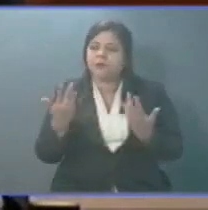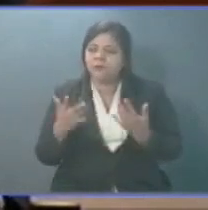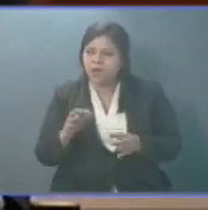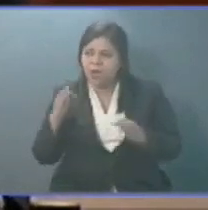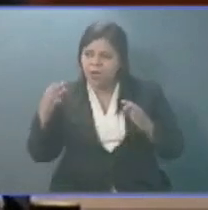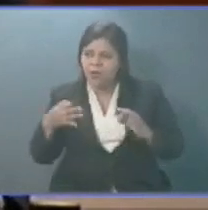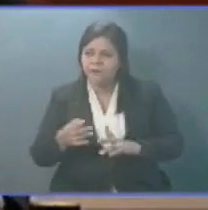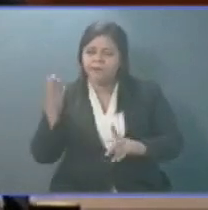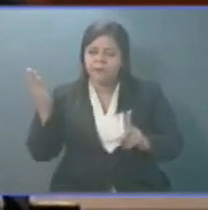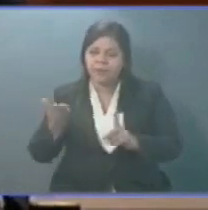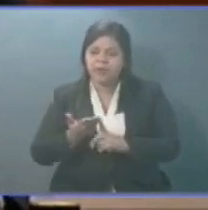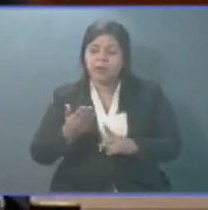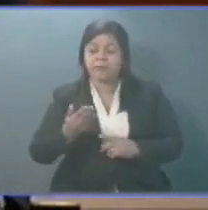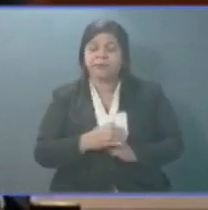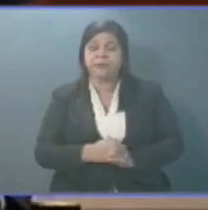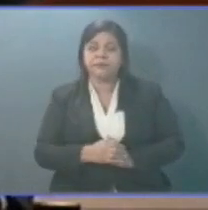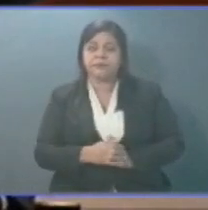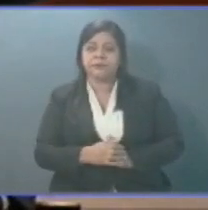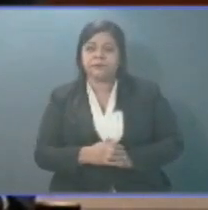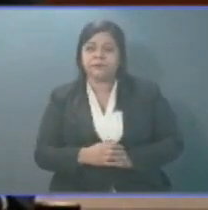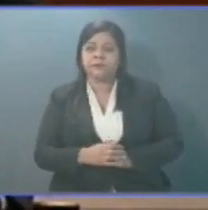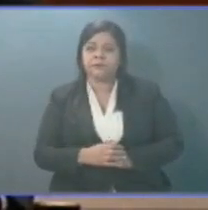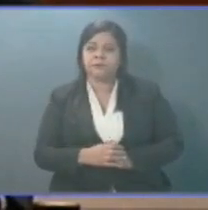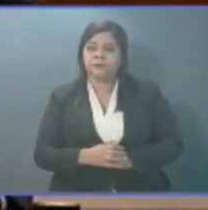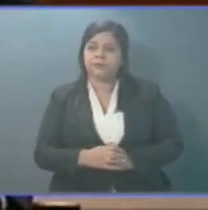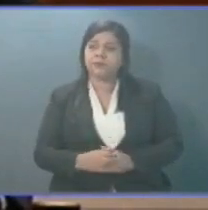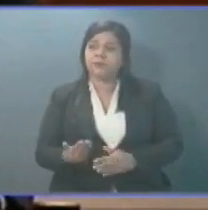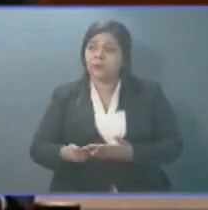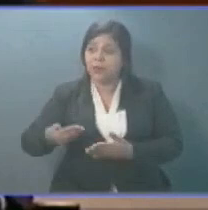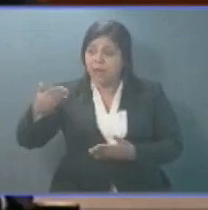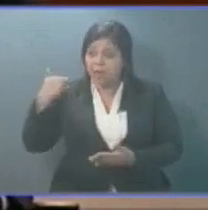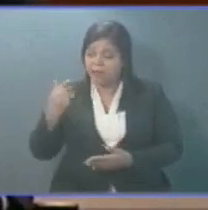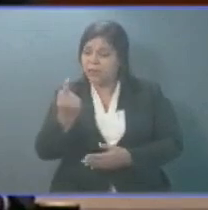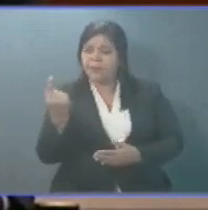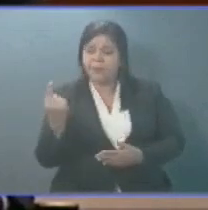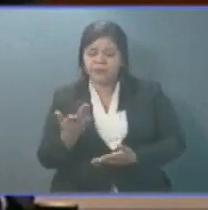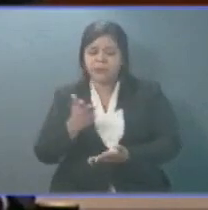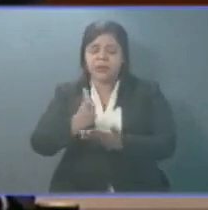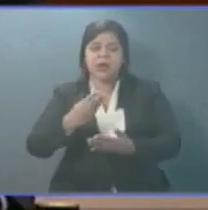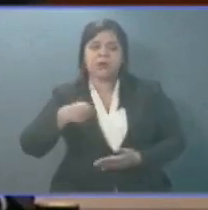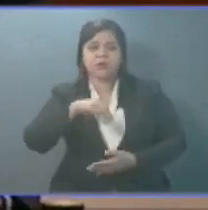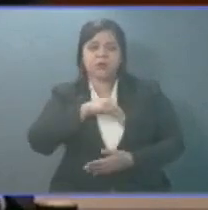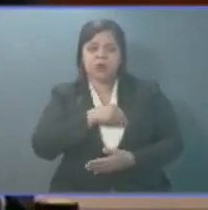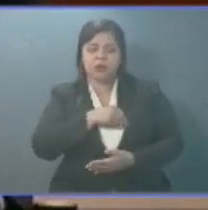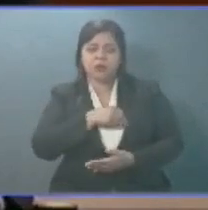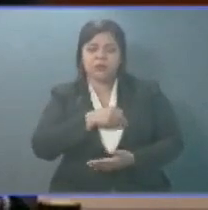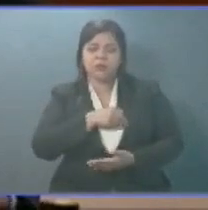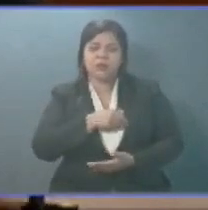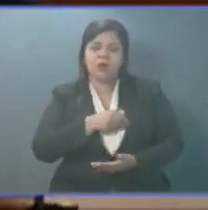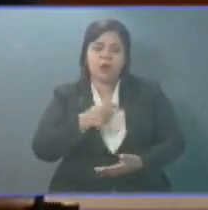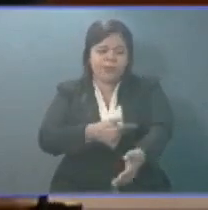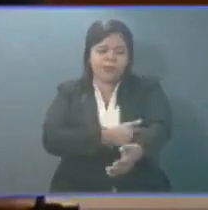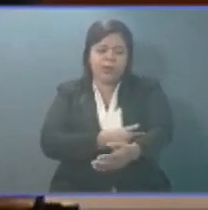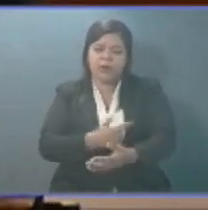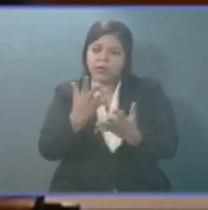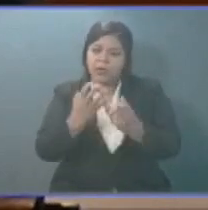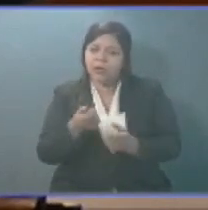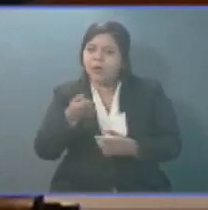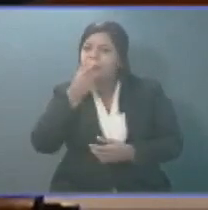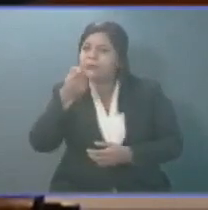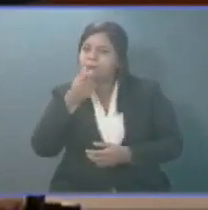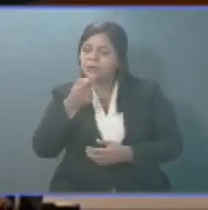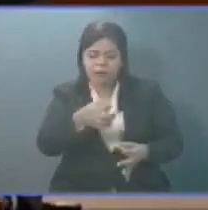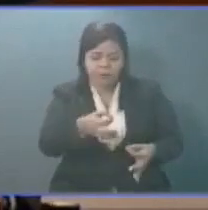manera directa en el manejo de la pandemia antes la gente llegaba a pasar consulta a los hospitales y cuando quería retirar el medicamento